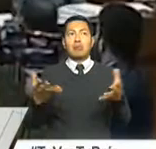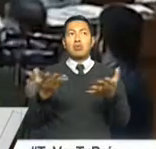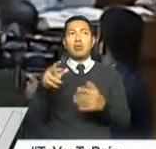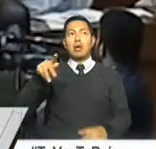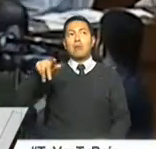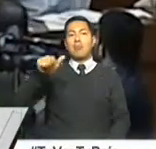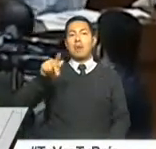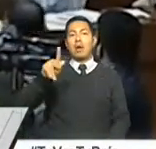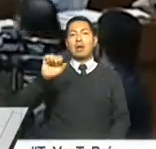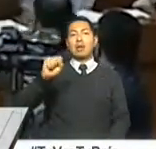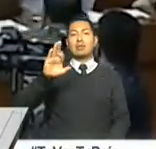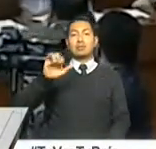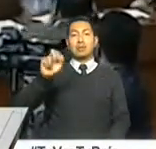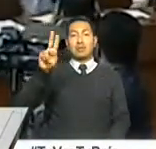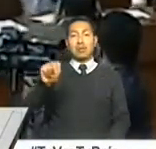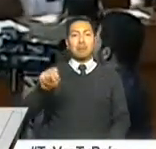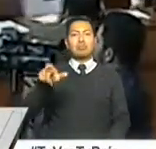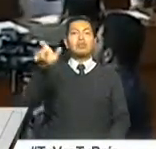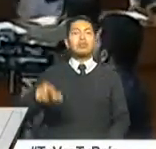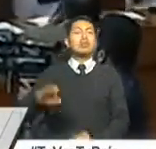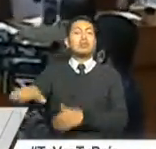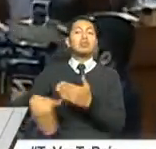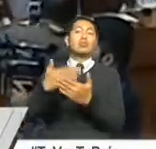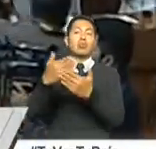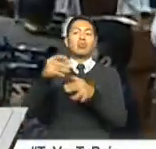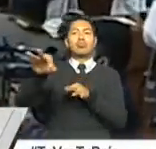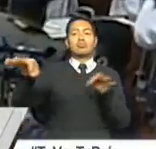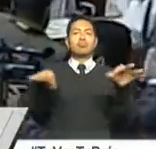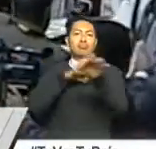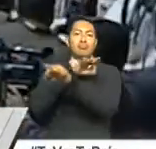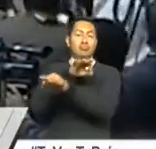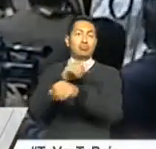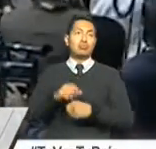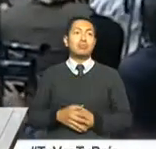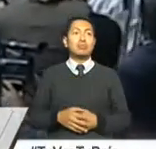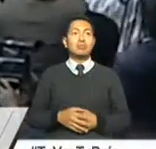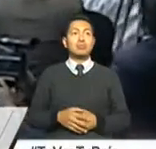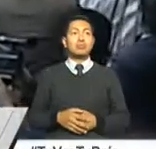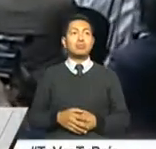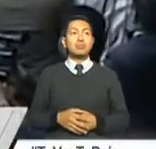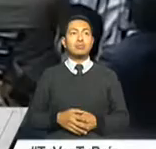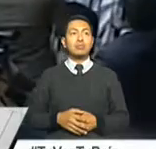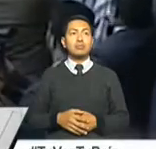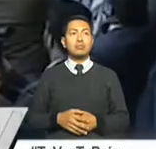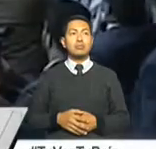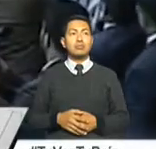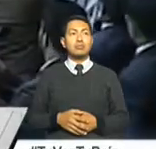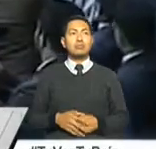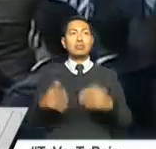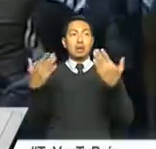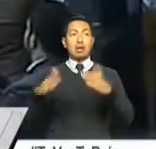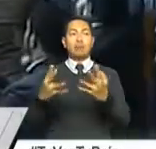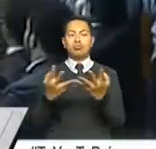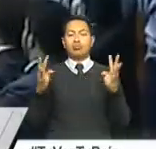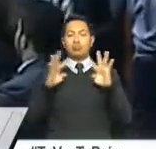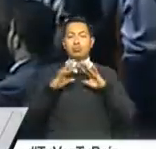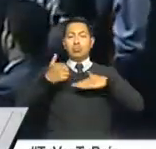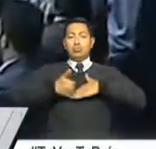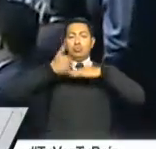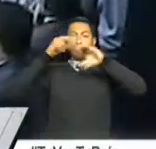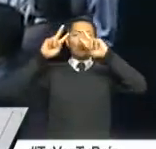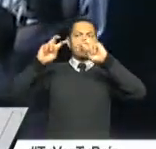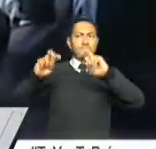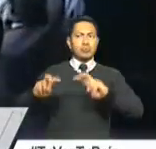a Shahid Khakan Abbasi, que sustituye a Nawaz Sharif. Sharif se vio obligado a dimitir después de que el Tribunal Supremo le abriera una